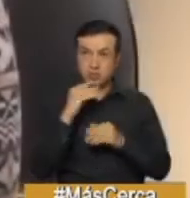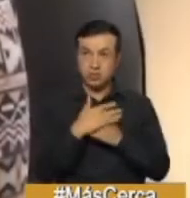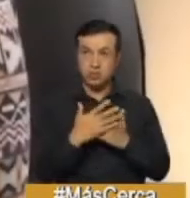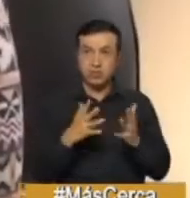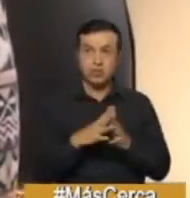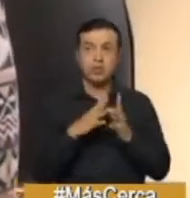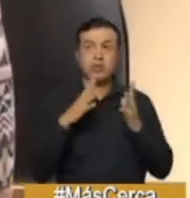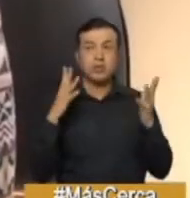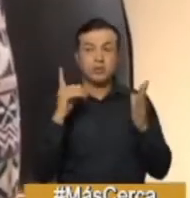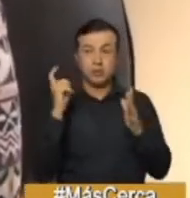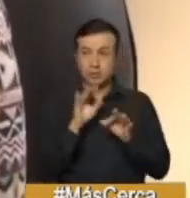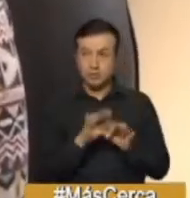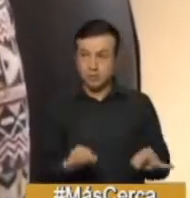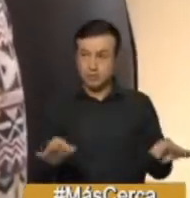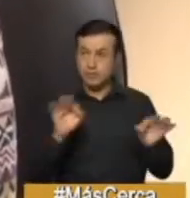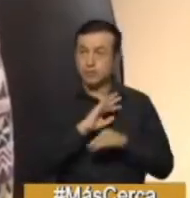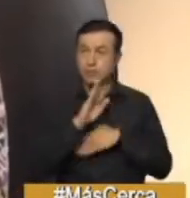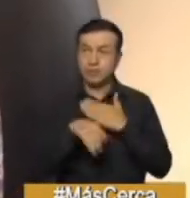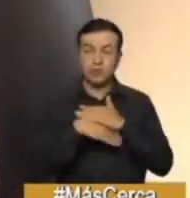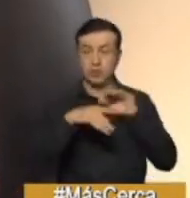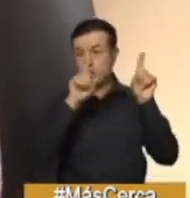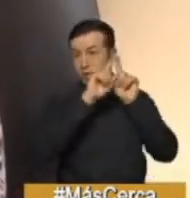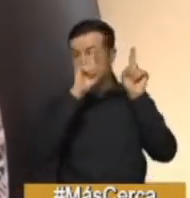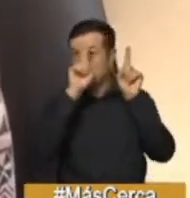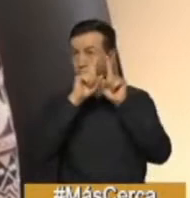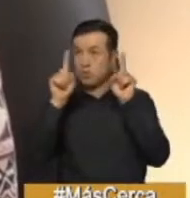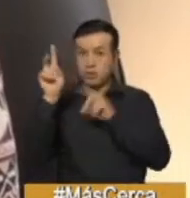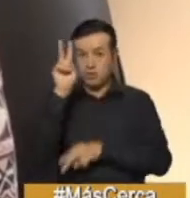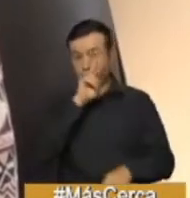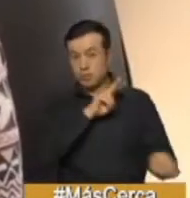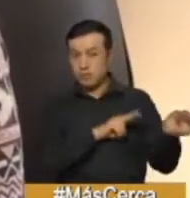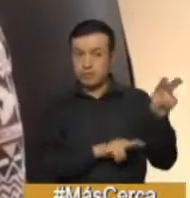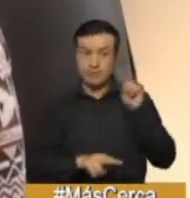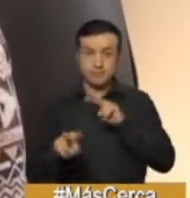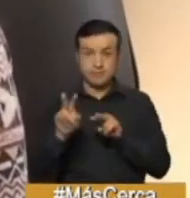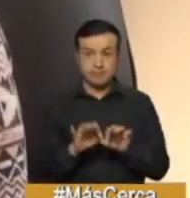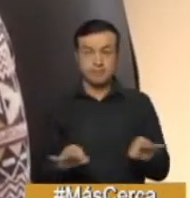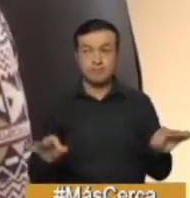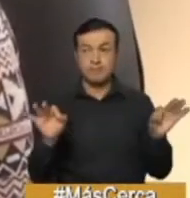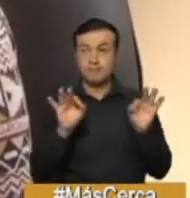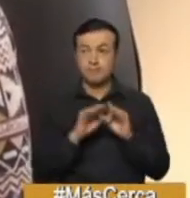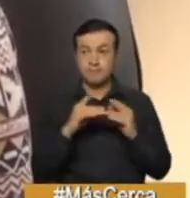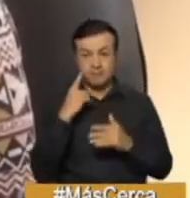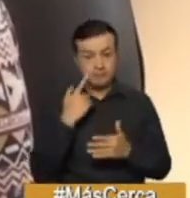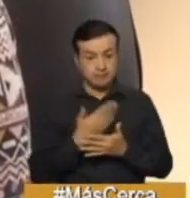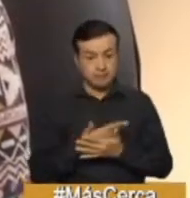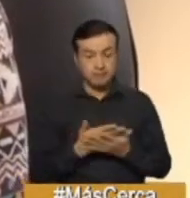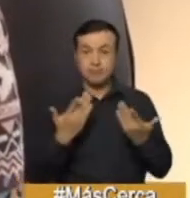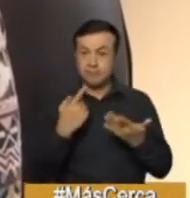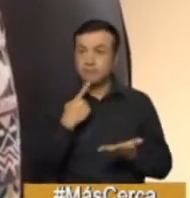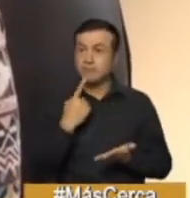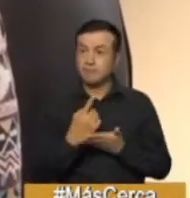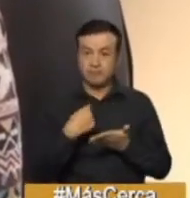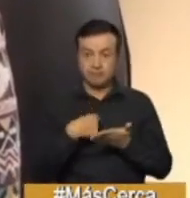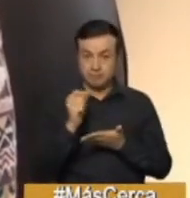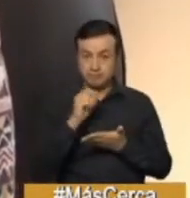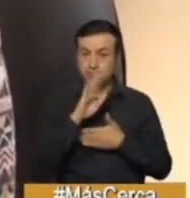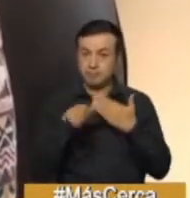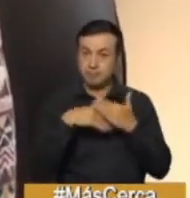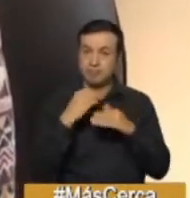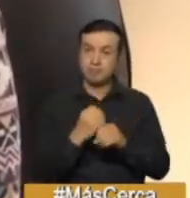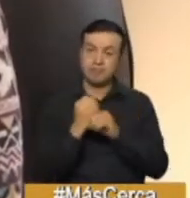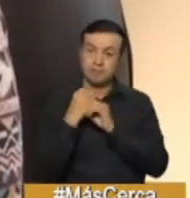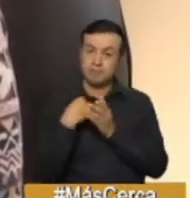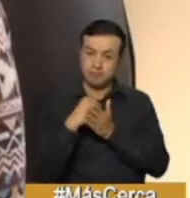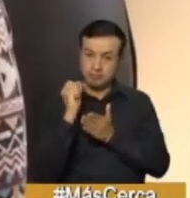muy necesarias a todas las empresas que se les hagan los chequeos para saber que si están cumpliendo con todas las obligaciones